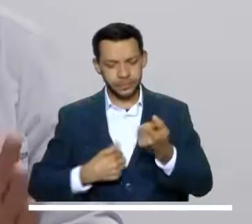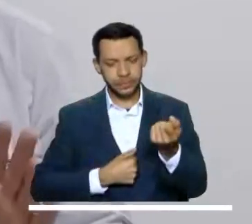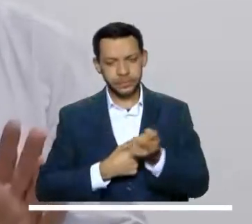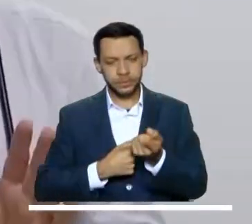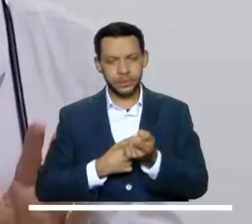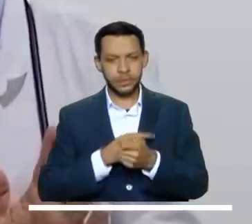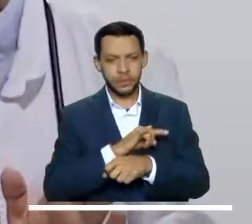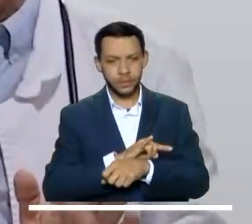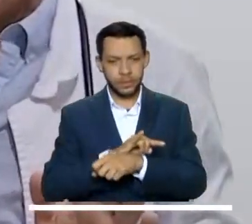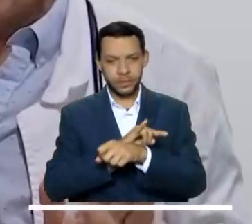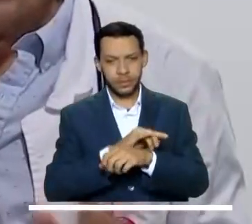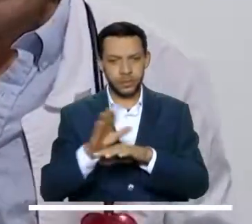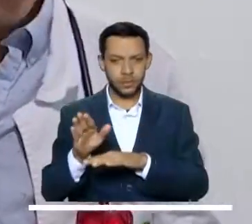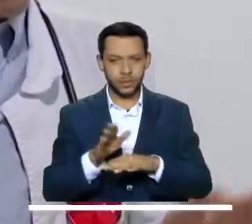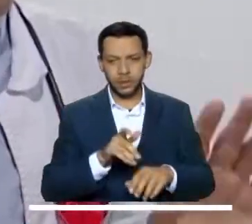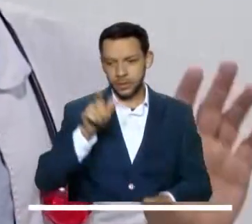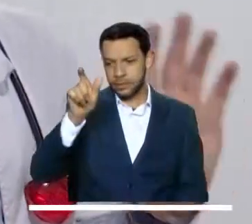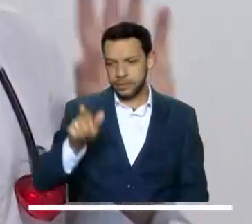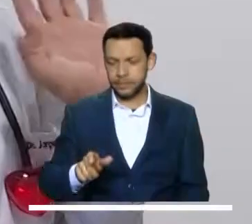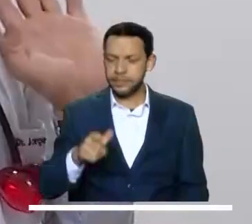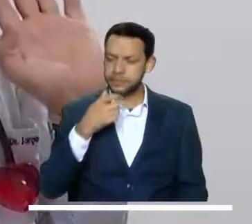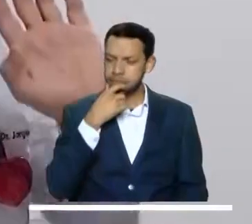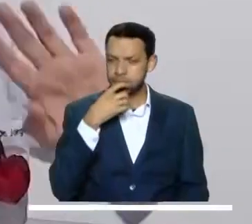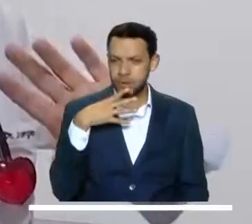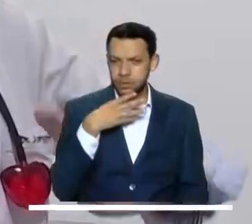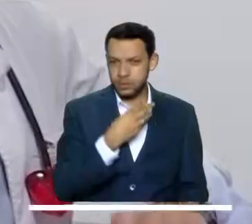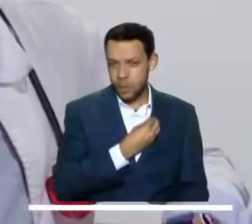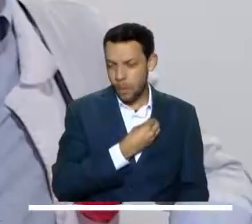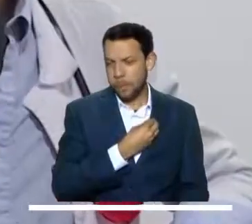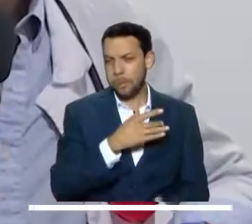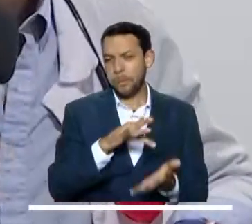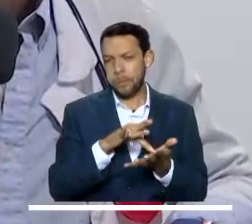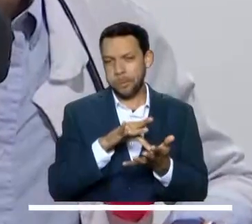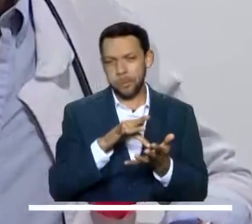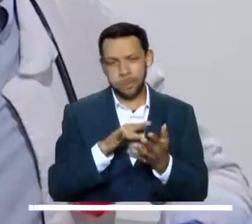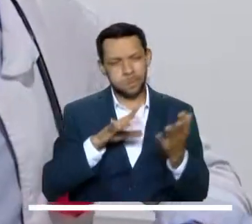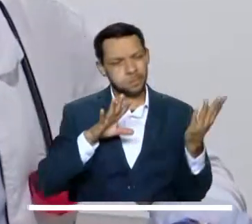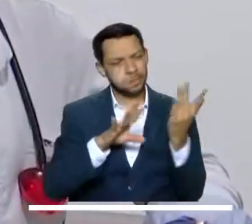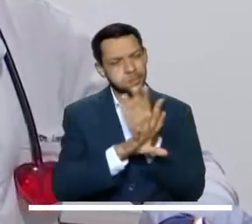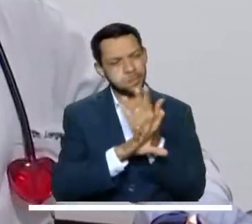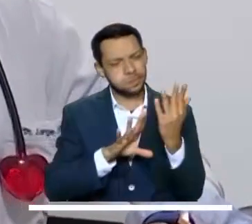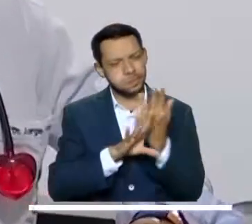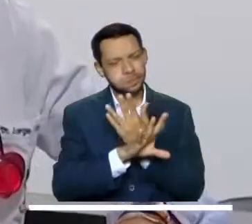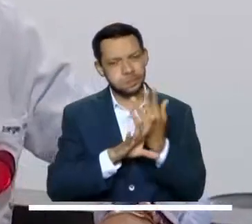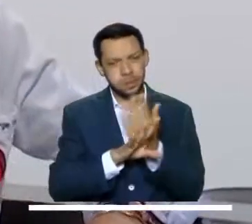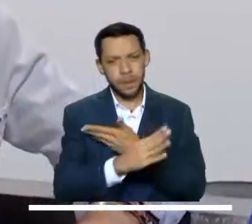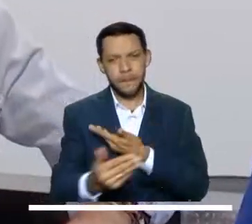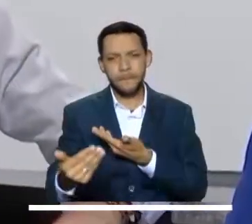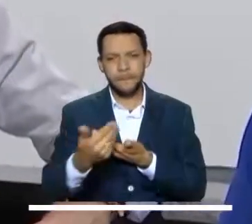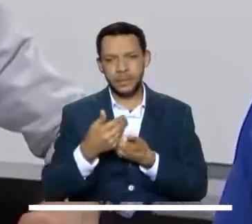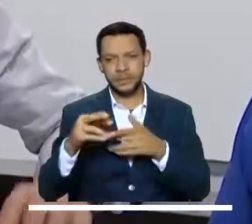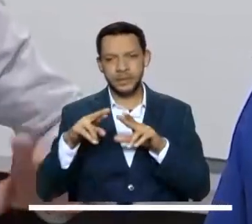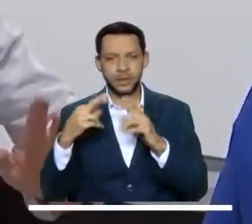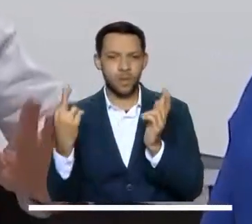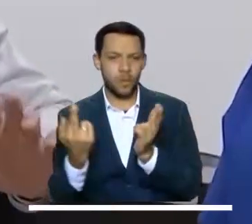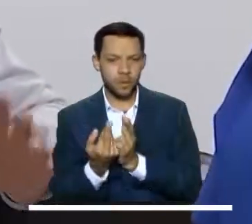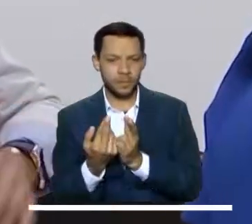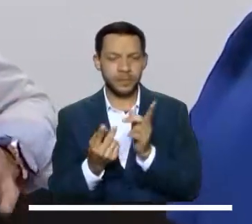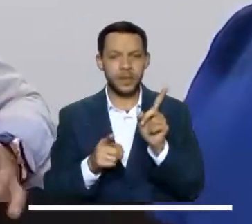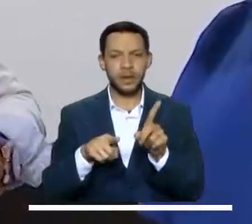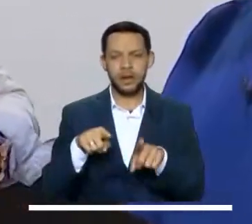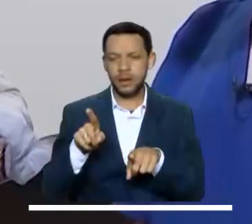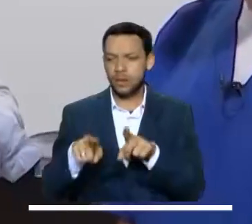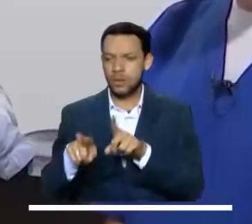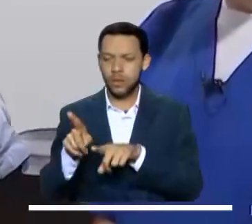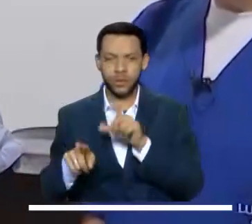Doctor Luis Guillermo, cuando ustedes van por la calle, cuando vamos a reuniones, pues la gente siempre hace preguntas. Yo quiero que ustedes